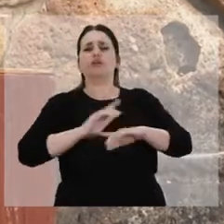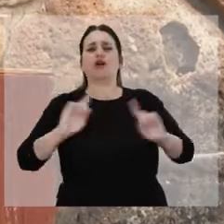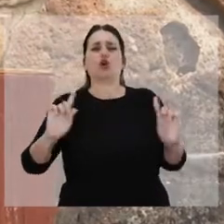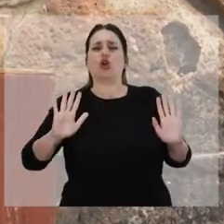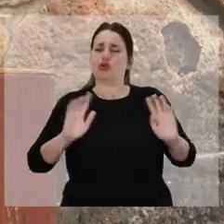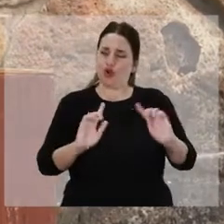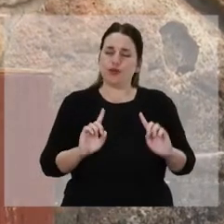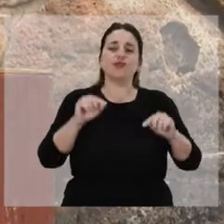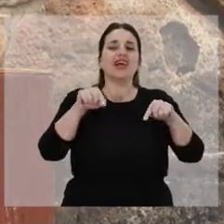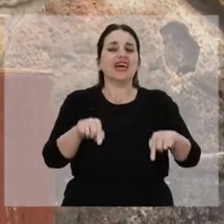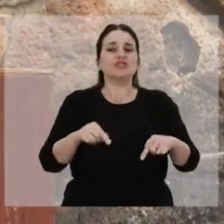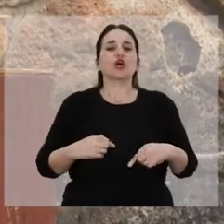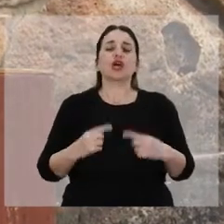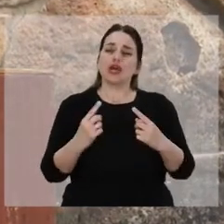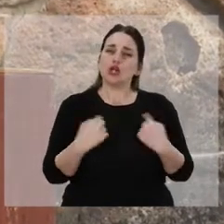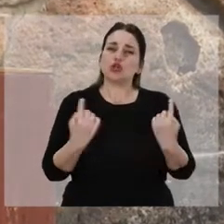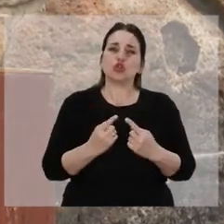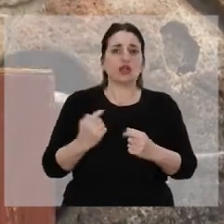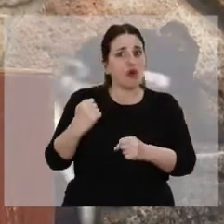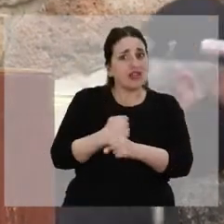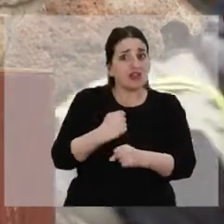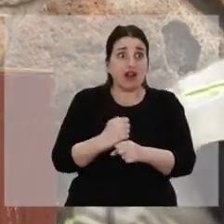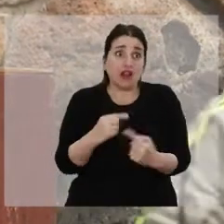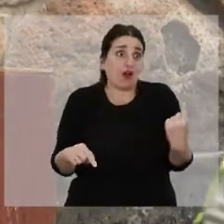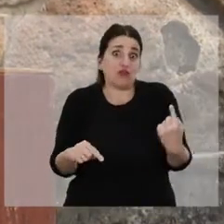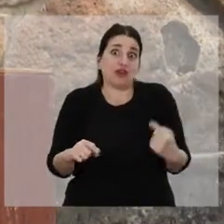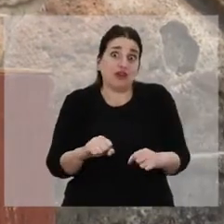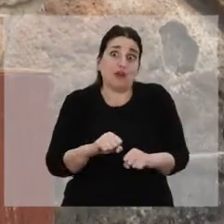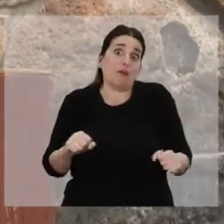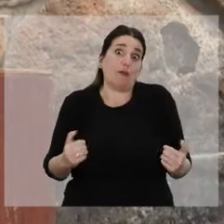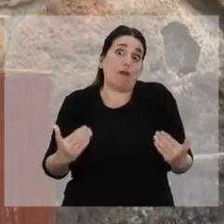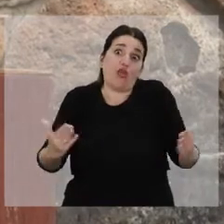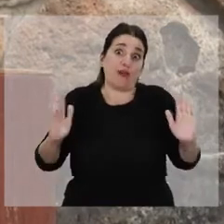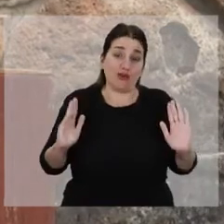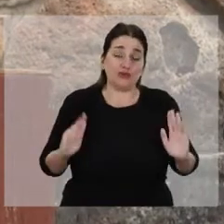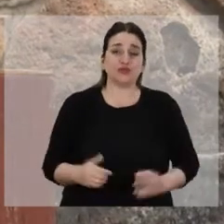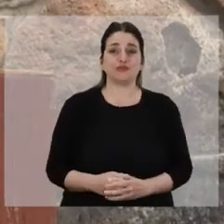pezuña. Eso significa que tenemos que trabajar en lo que podemos.